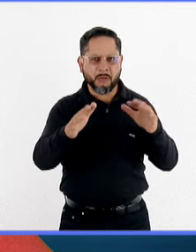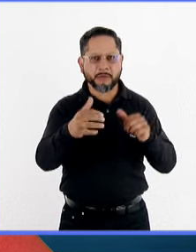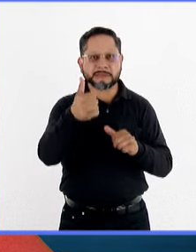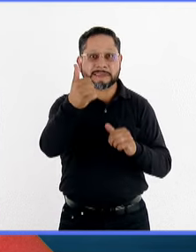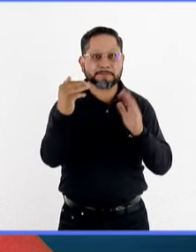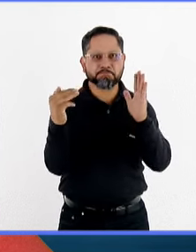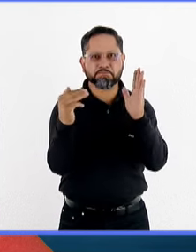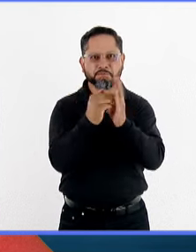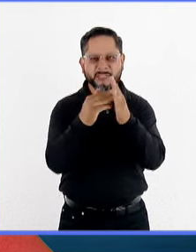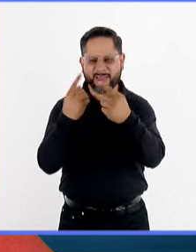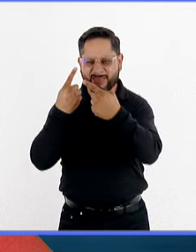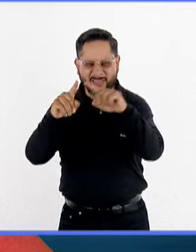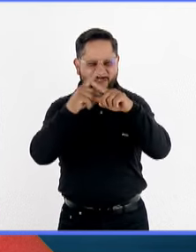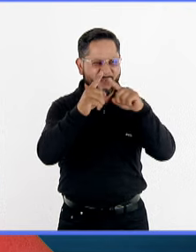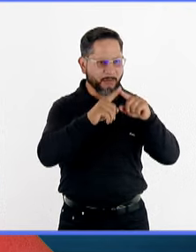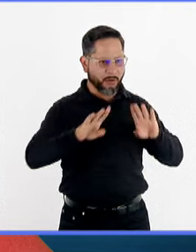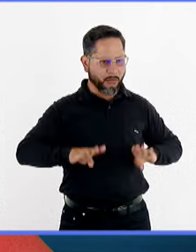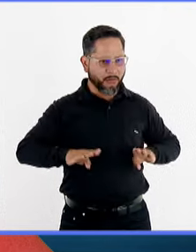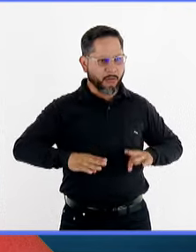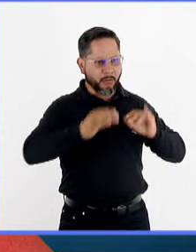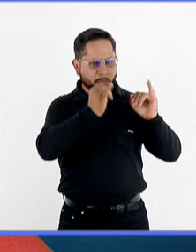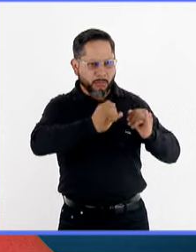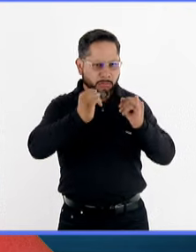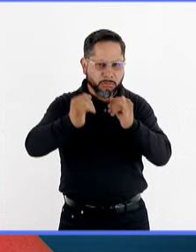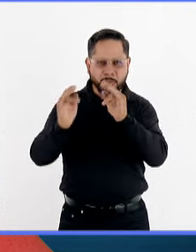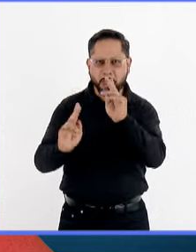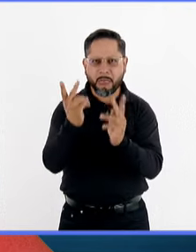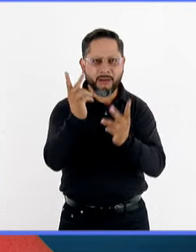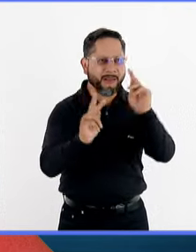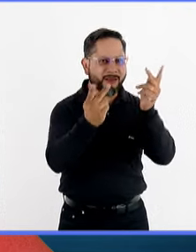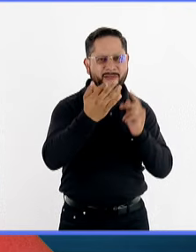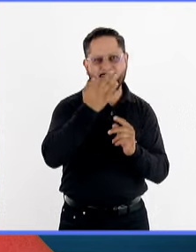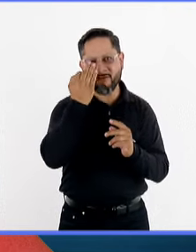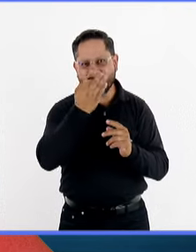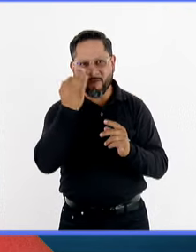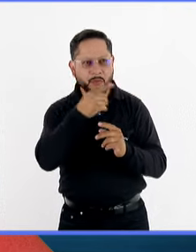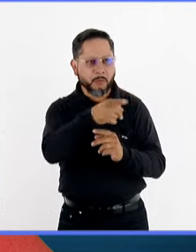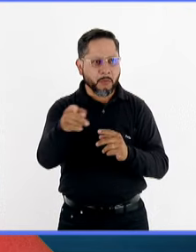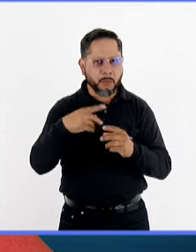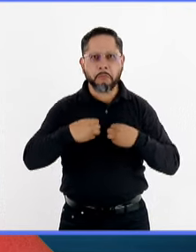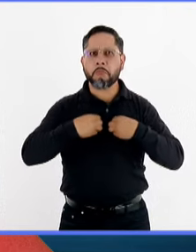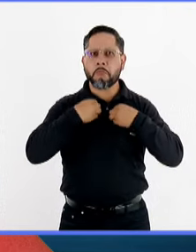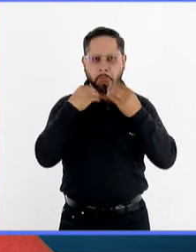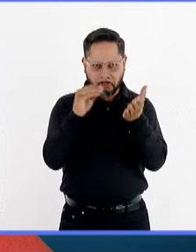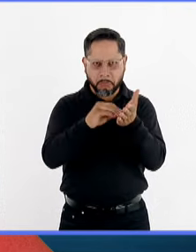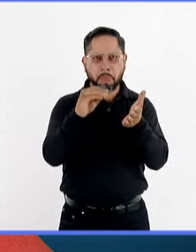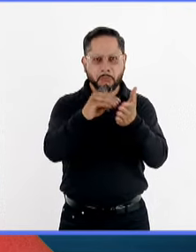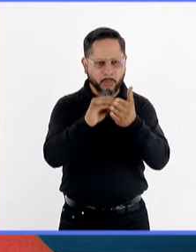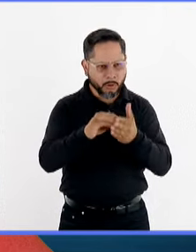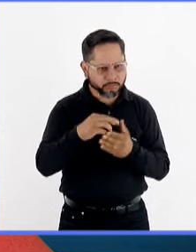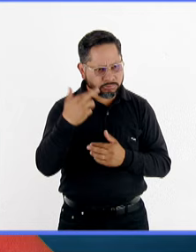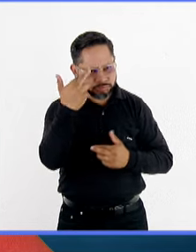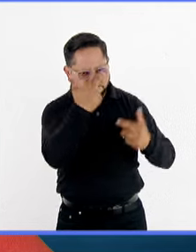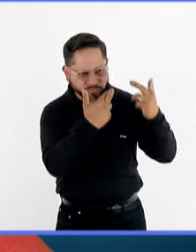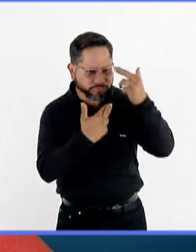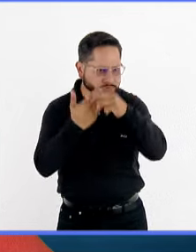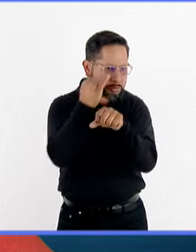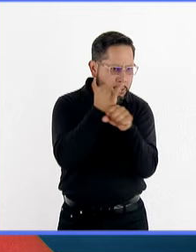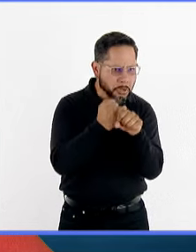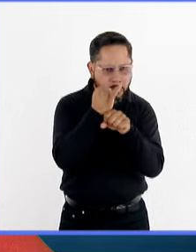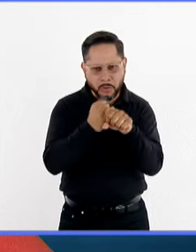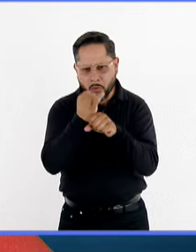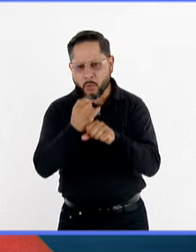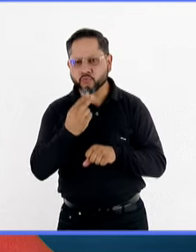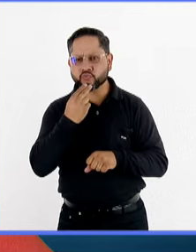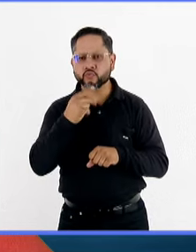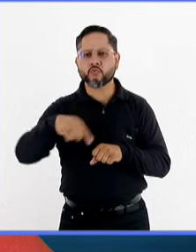de plantas, lo que lo convierte en la colección de plantas vivas más grande de México, donde se estudia la diversidad, el uso, el manejo